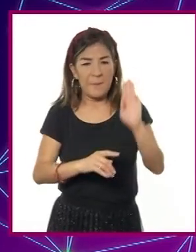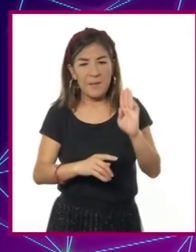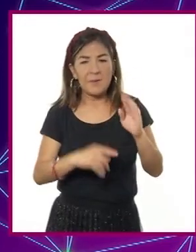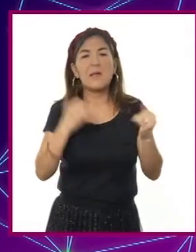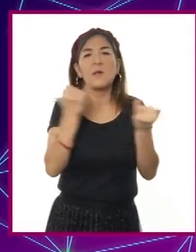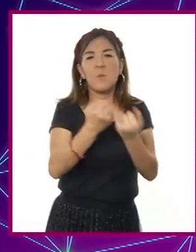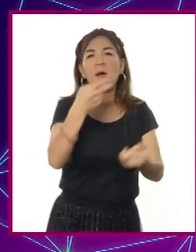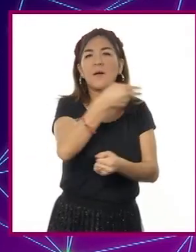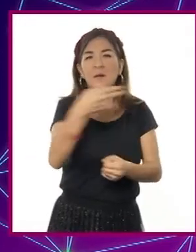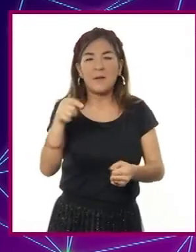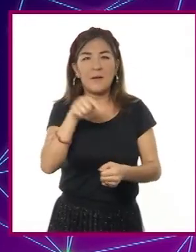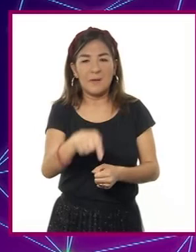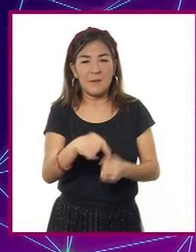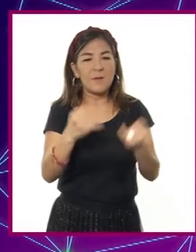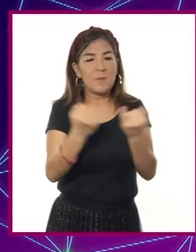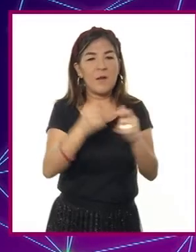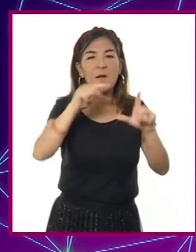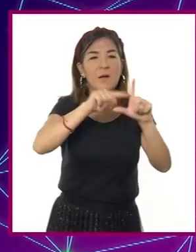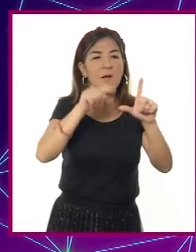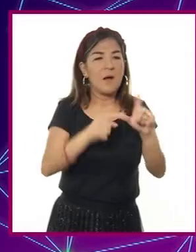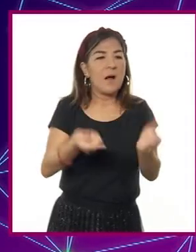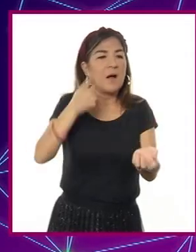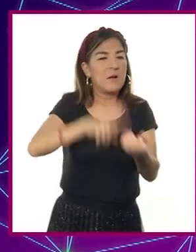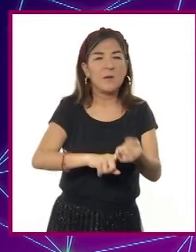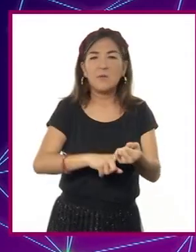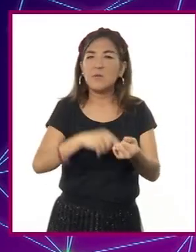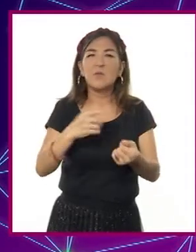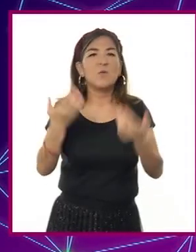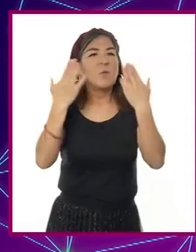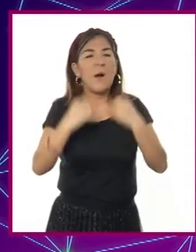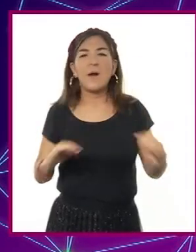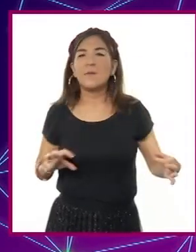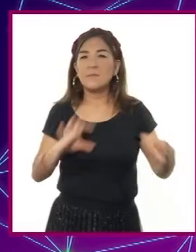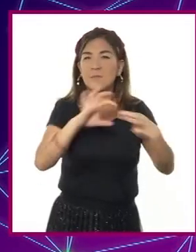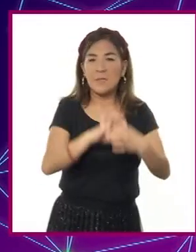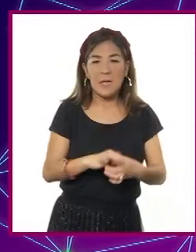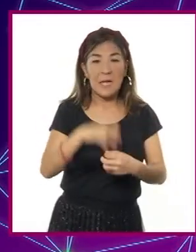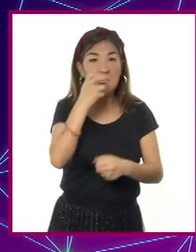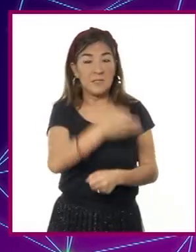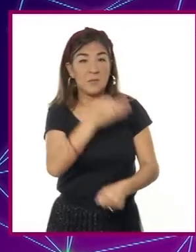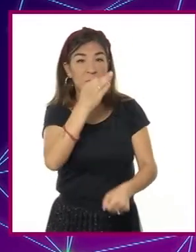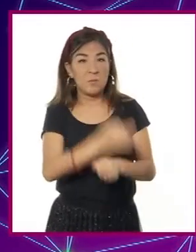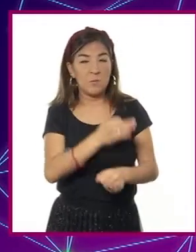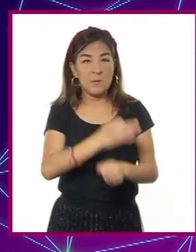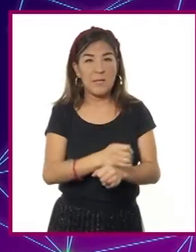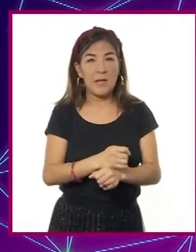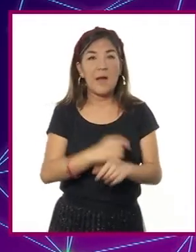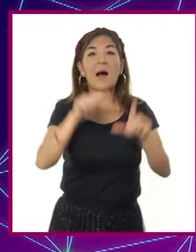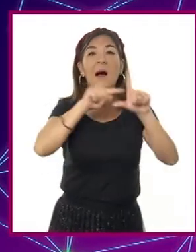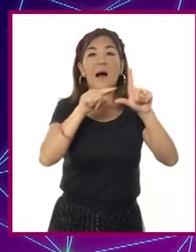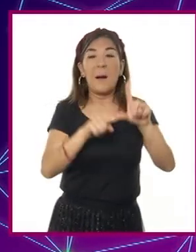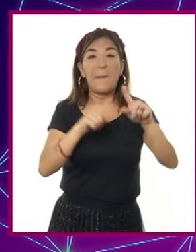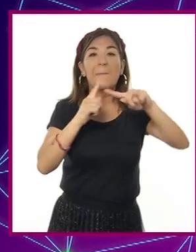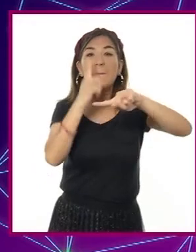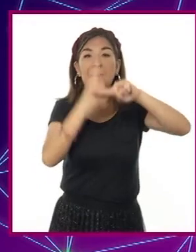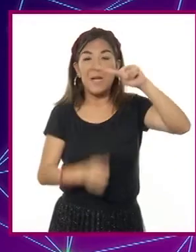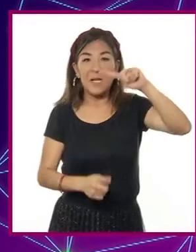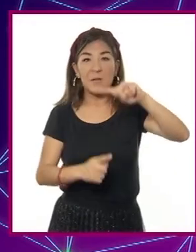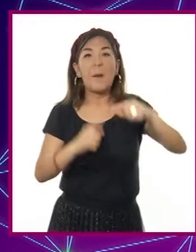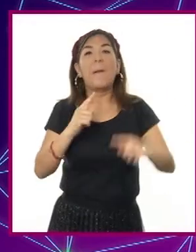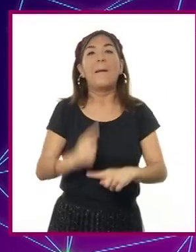sus correspondientes ángulos interiores no adyacentes. Para este caso son alfa medios más